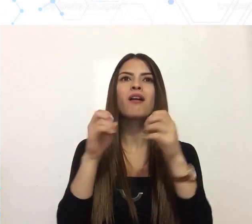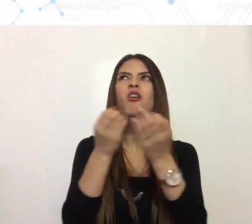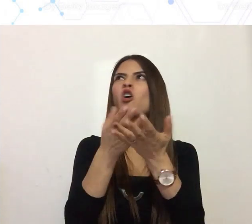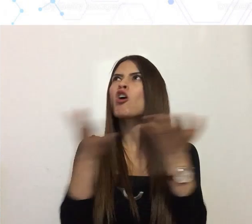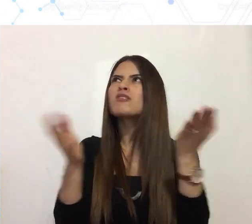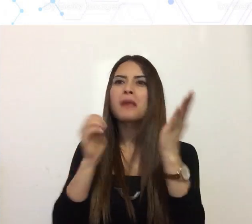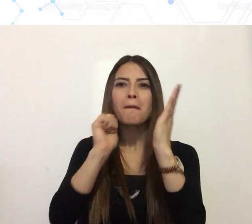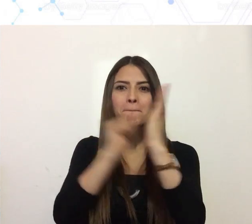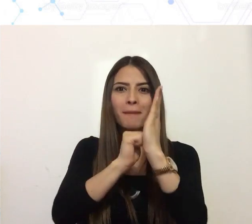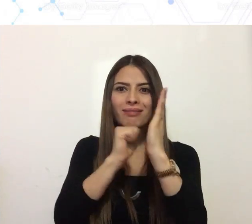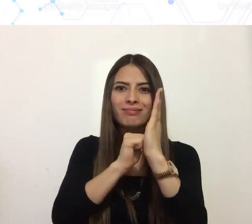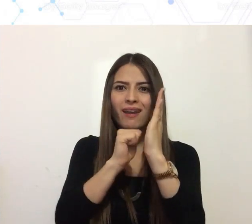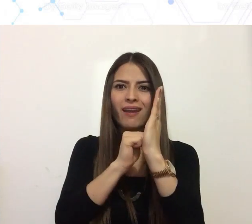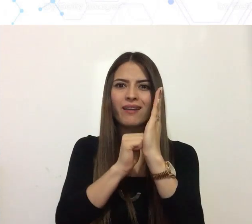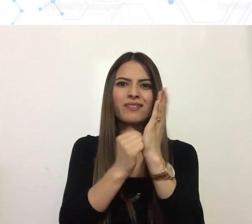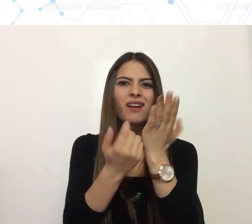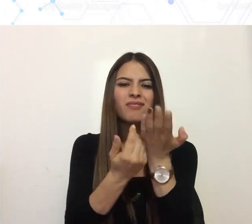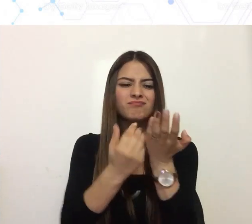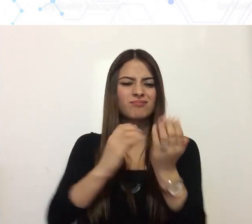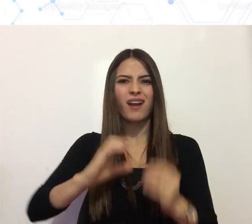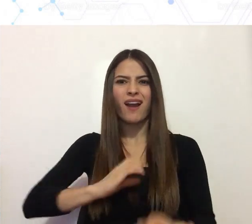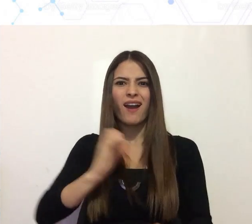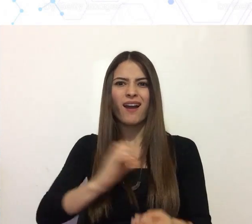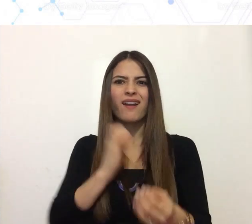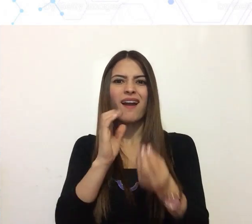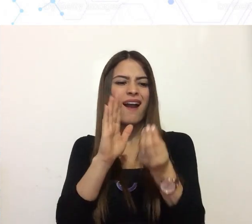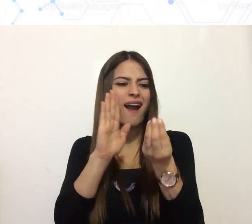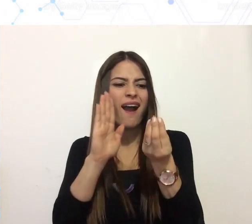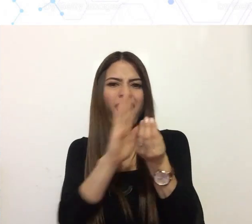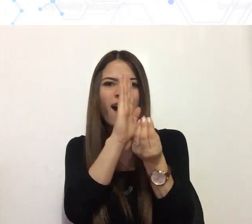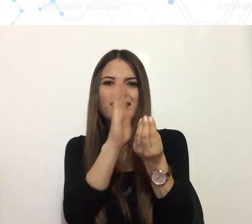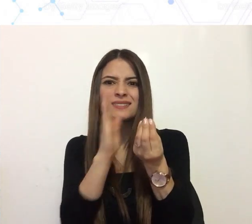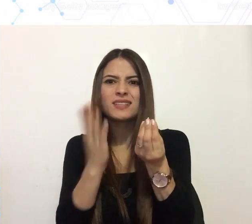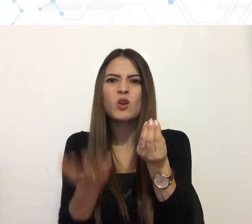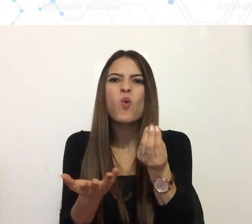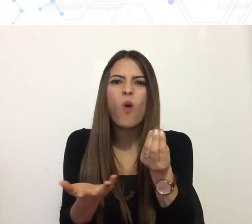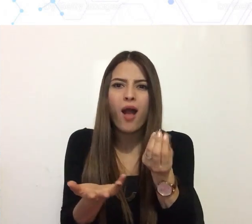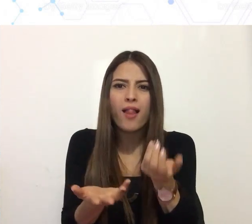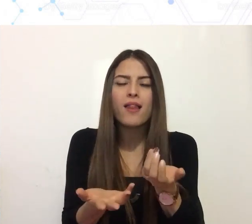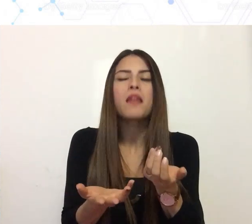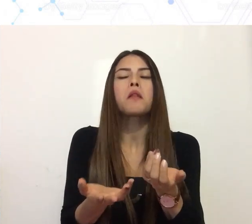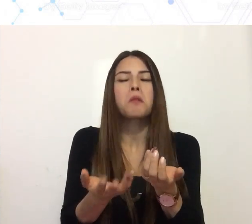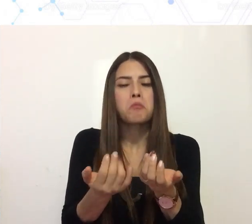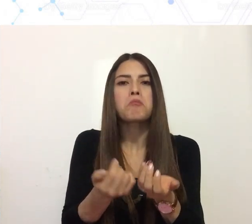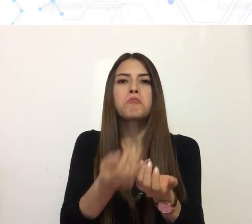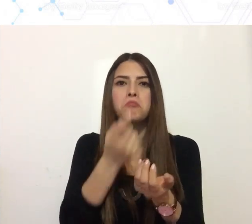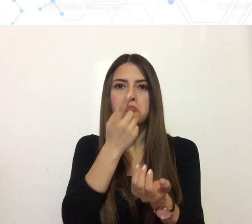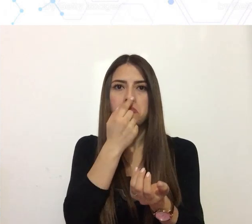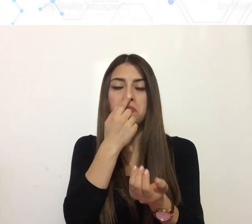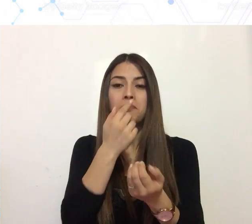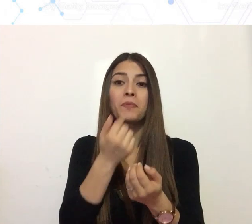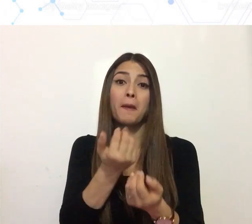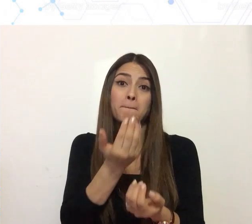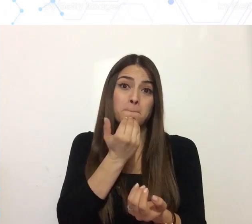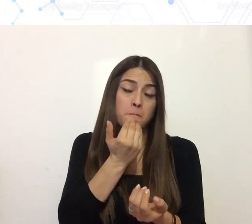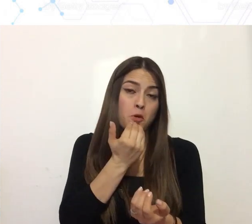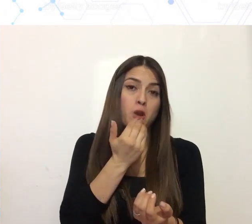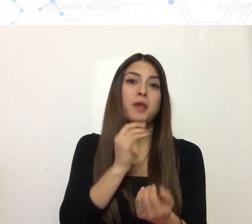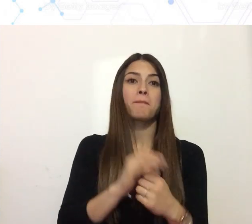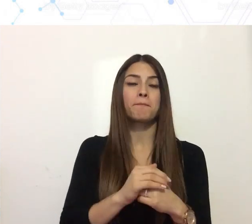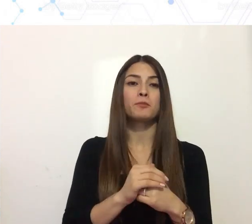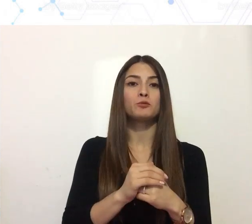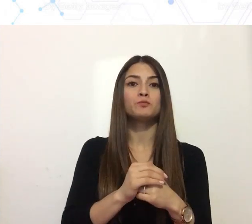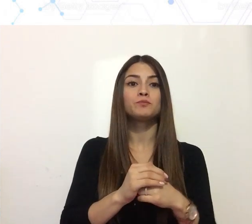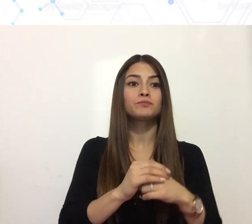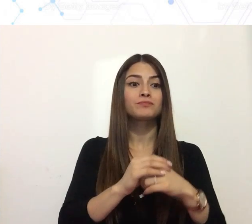página de propiedades de la materia índice. Este es el link de trabajo Aquí observamos lo que les acabo de presentar. Aquí